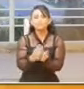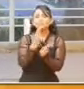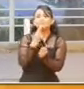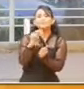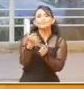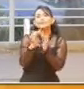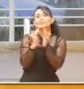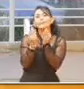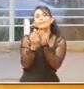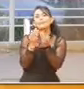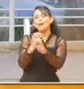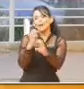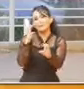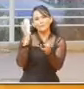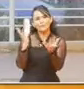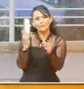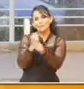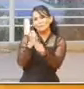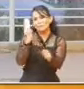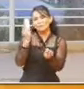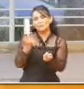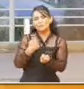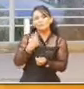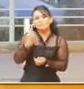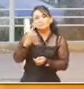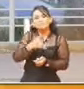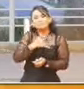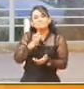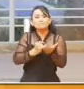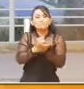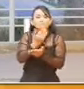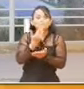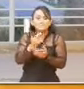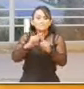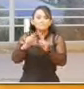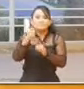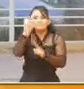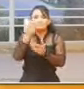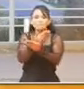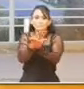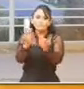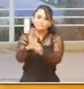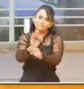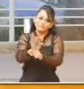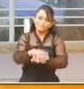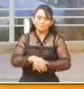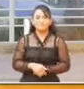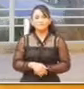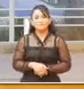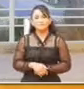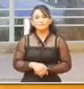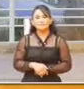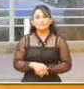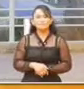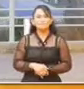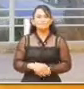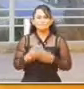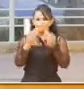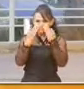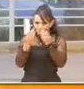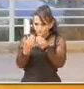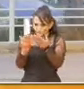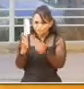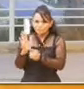de transporte, tomar medidas en general en beneficio de las y los demás. Hemos demostrado en